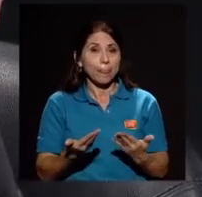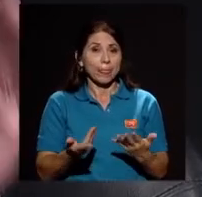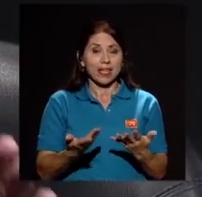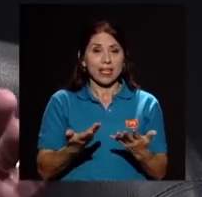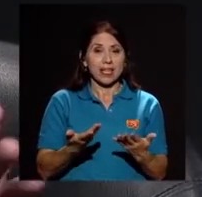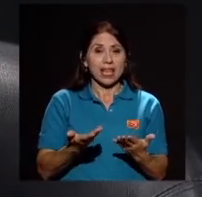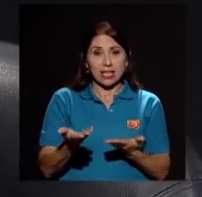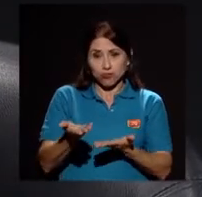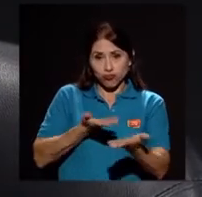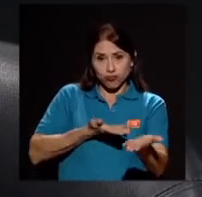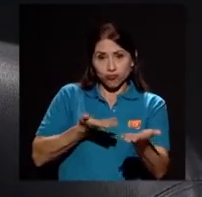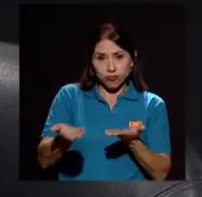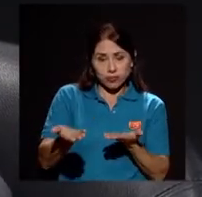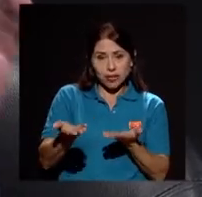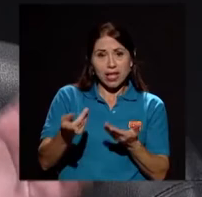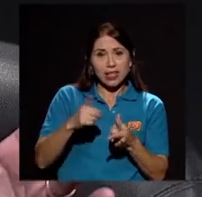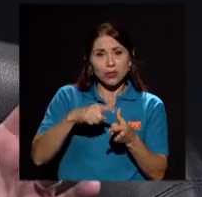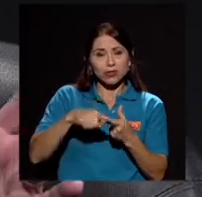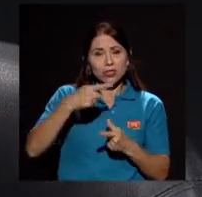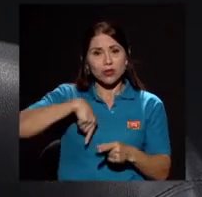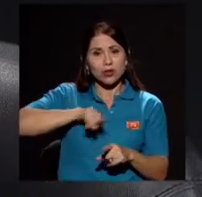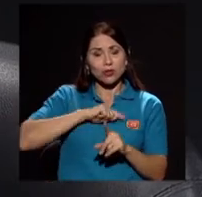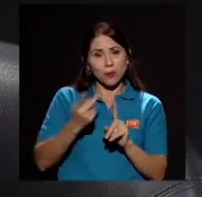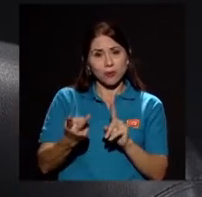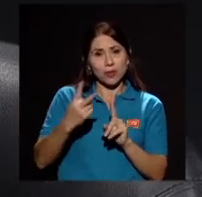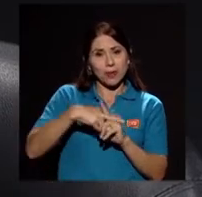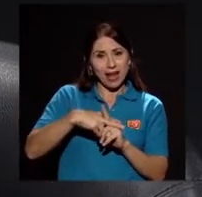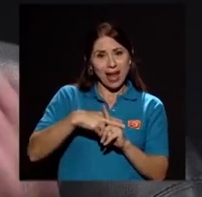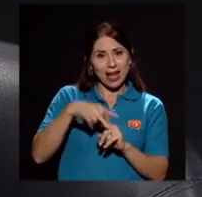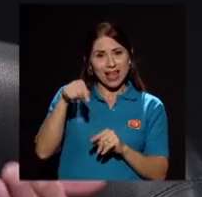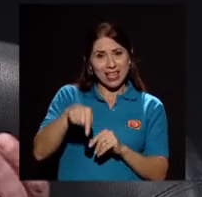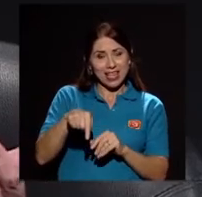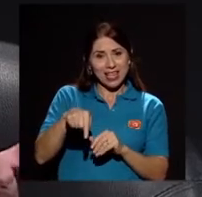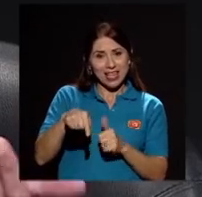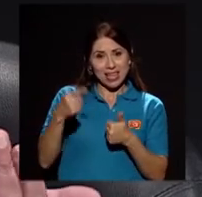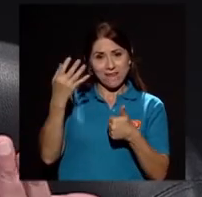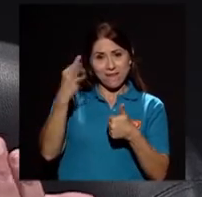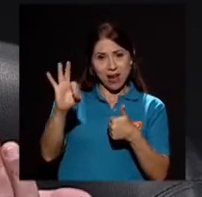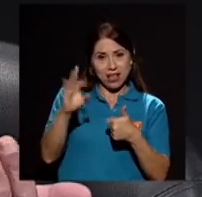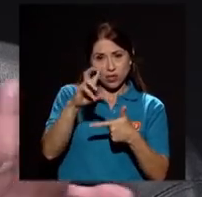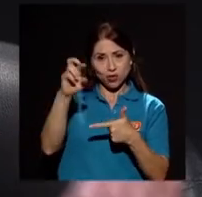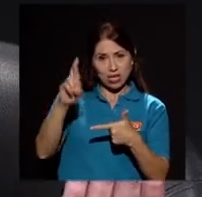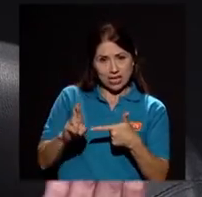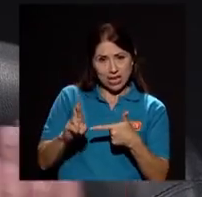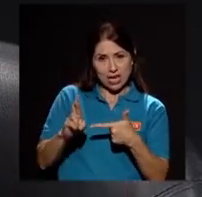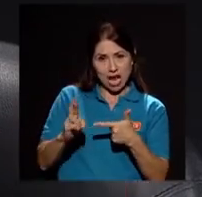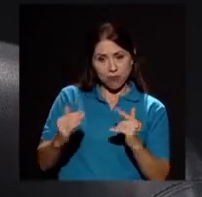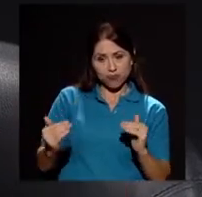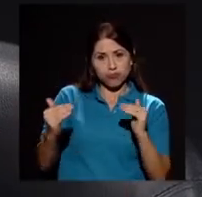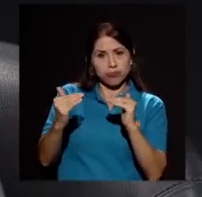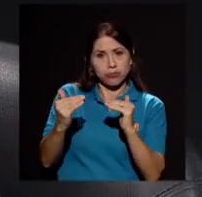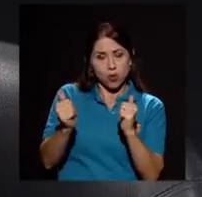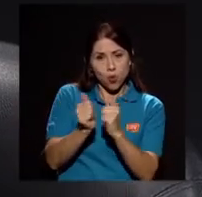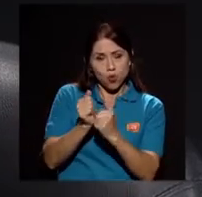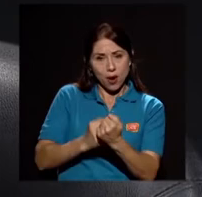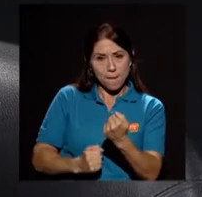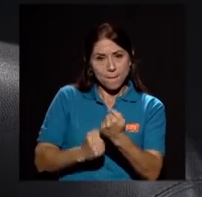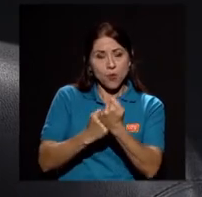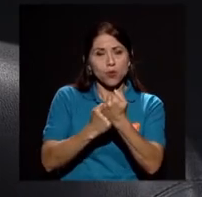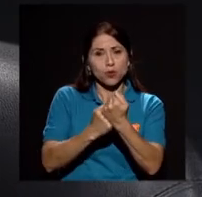lo que vamos a aplicar aquí entre francia y costa rica con un apoyo también de